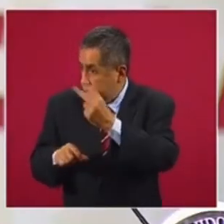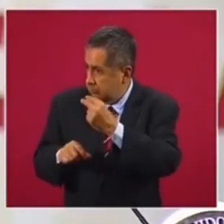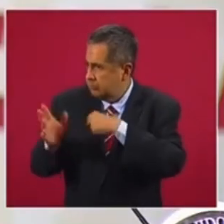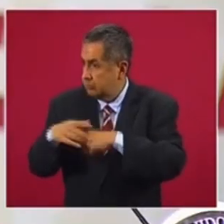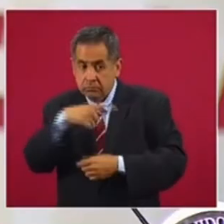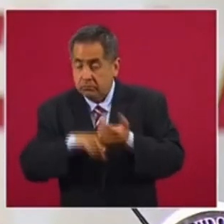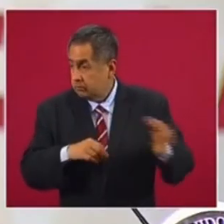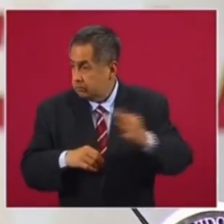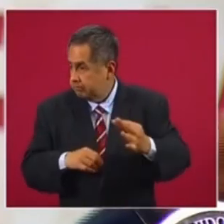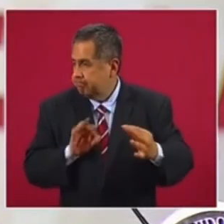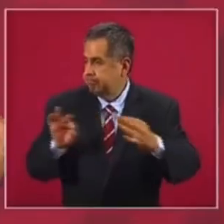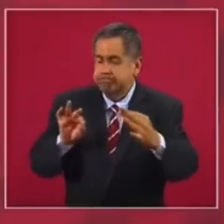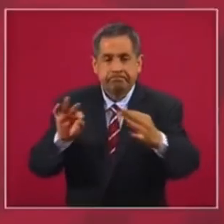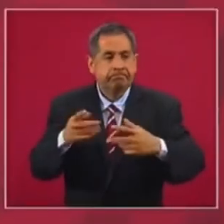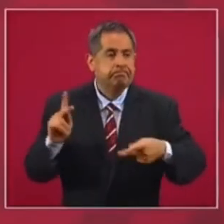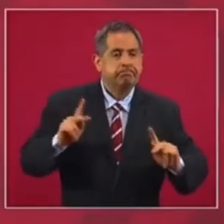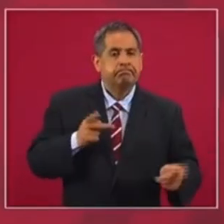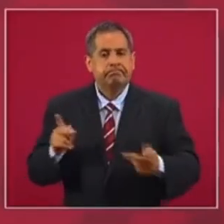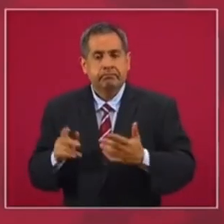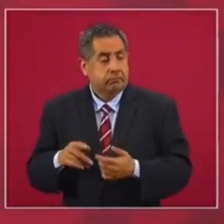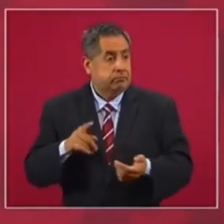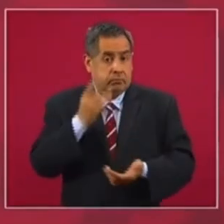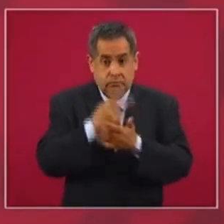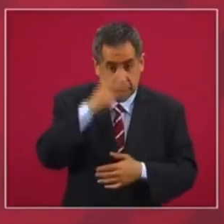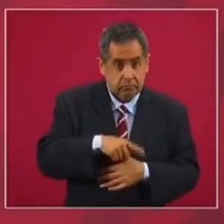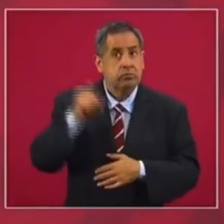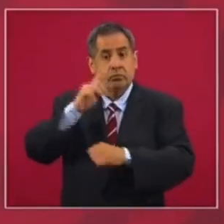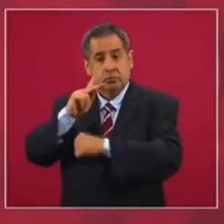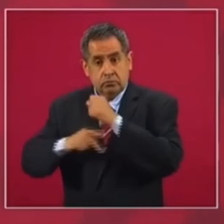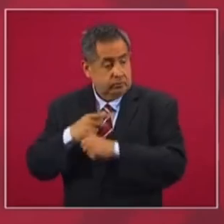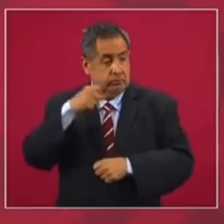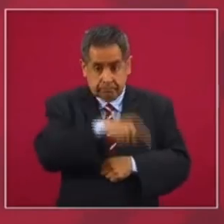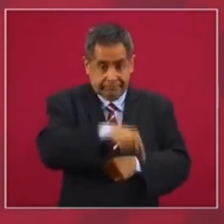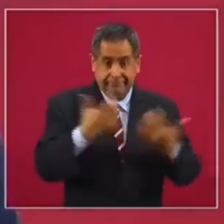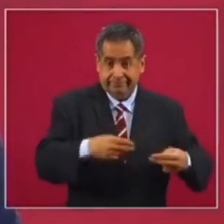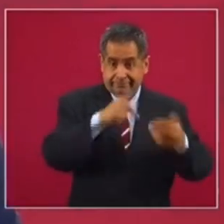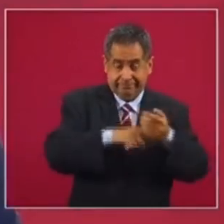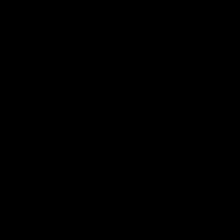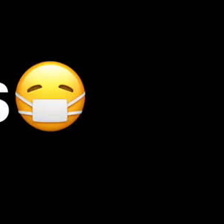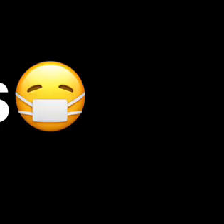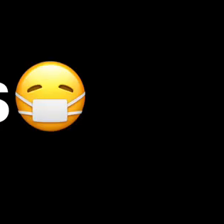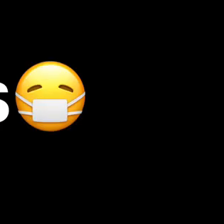con los medicamentos. Y no solo en México, en el extranjero. Las mismas empresas de aquí